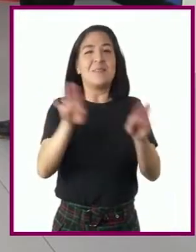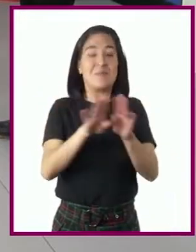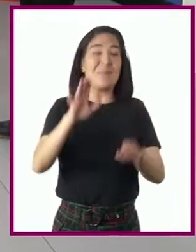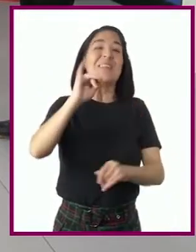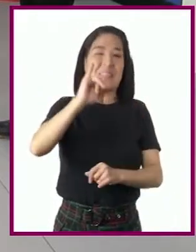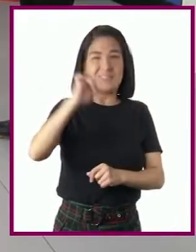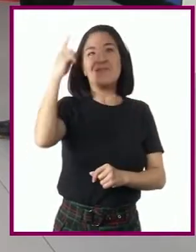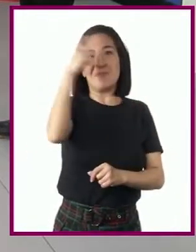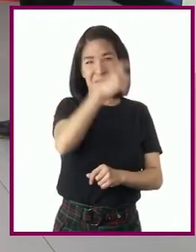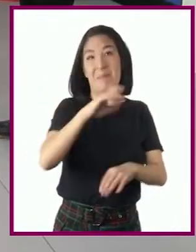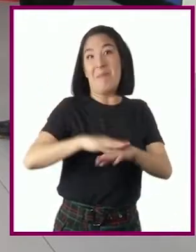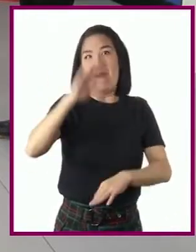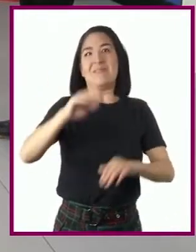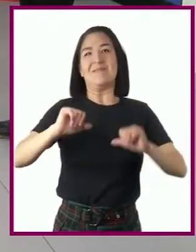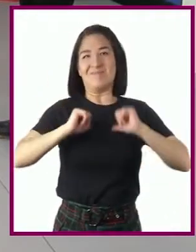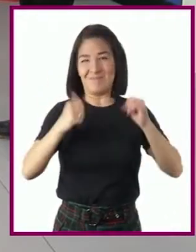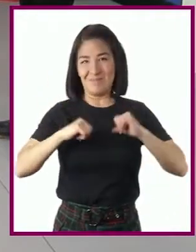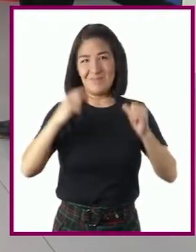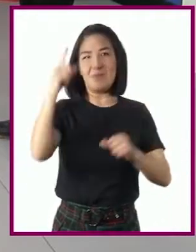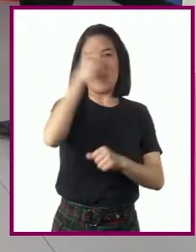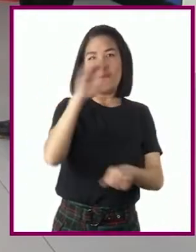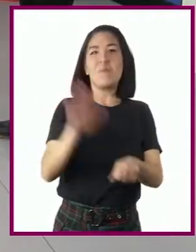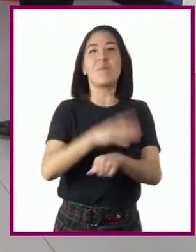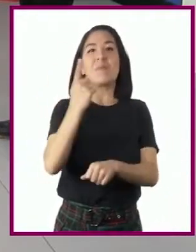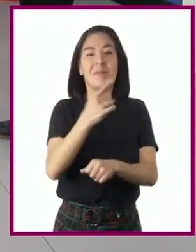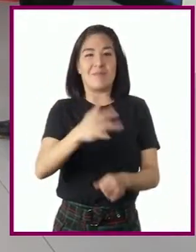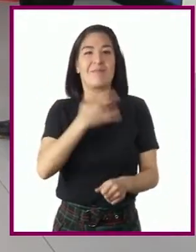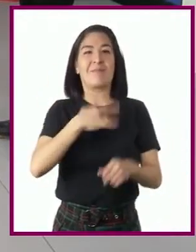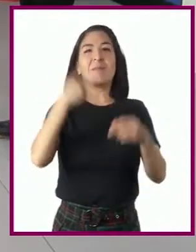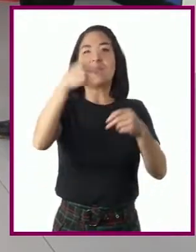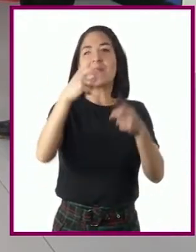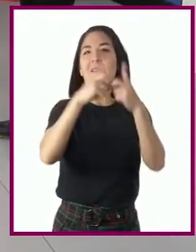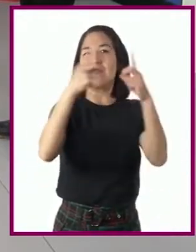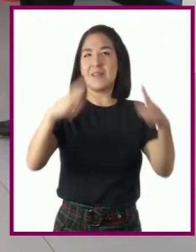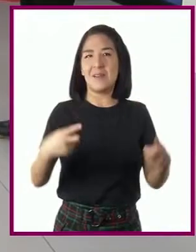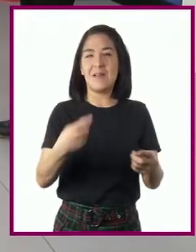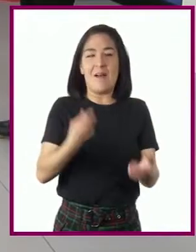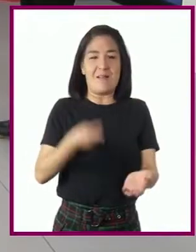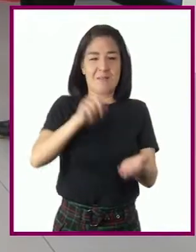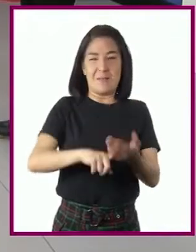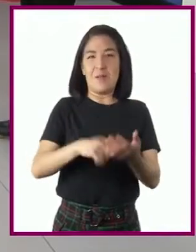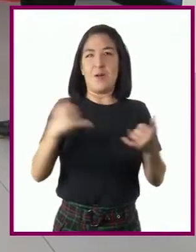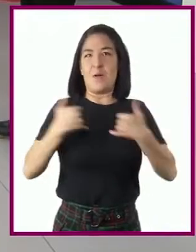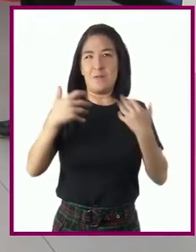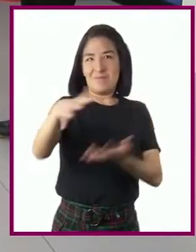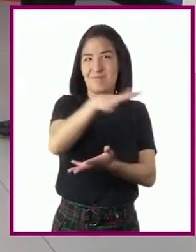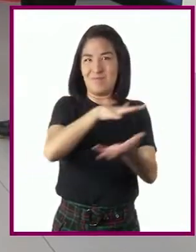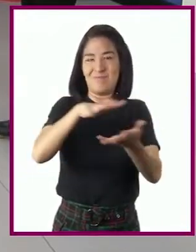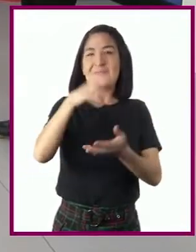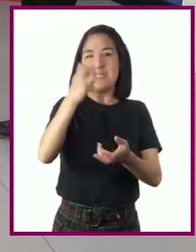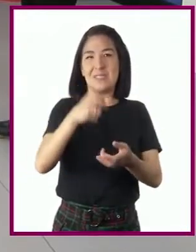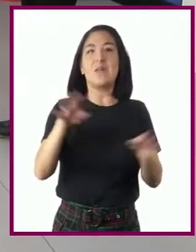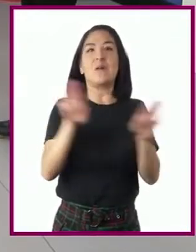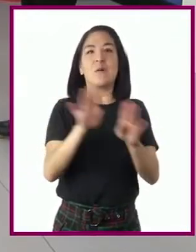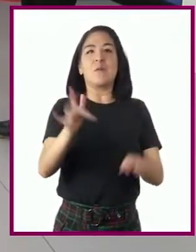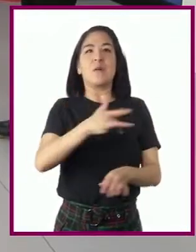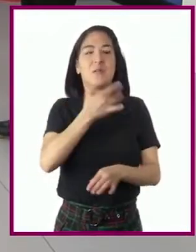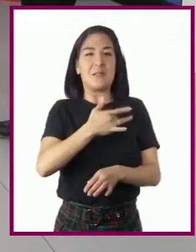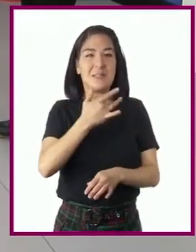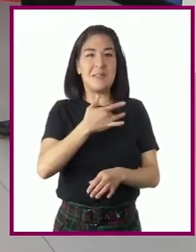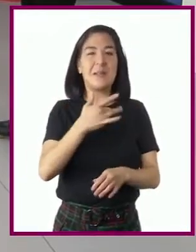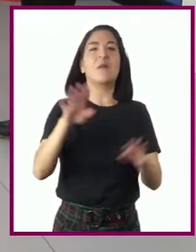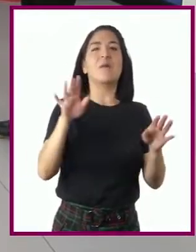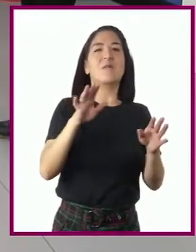para los adolescentes, pues afecta su desarrollo integral. Para todas y todos ha cambiado la forma de